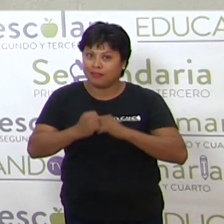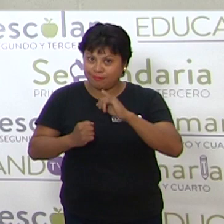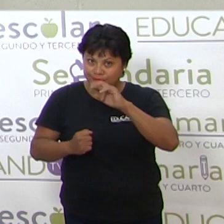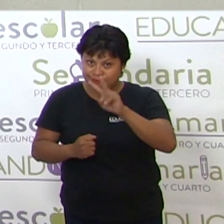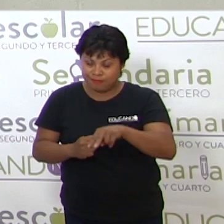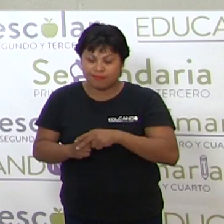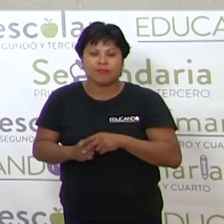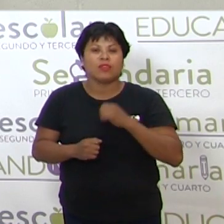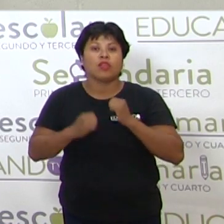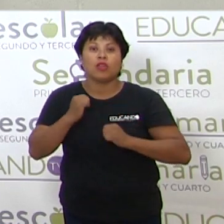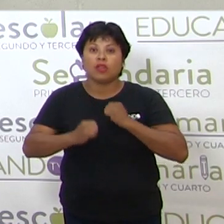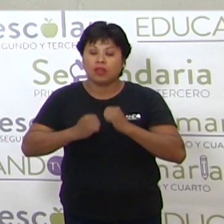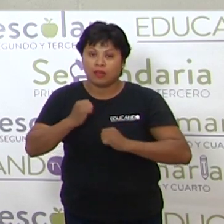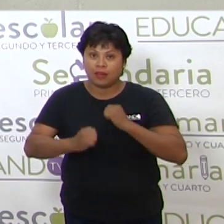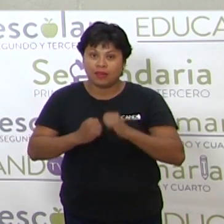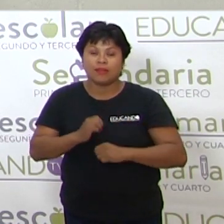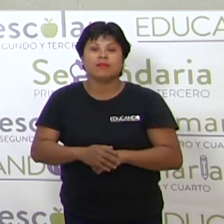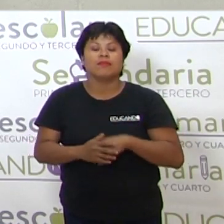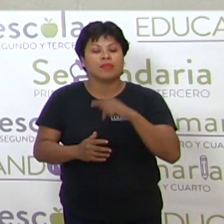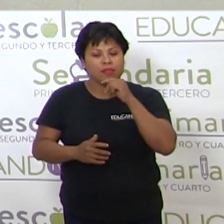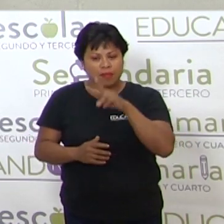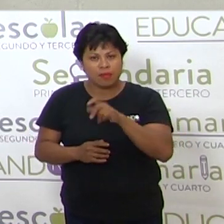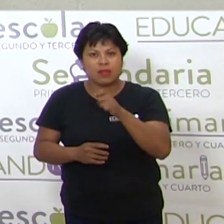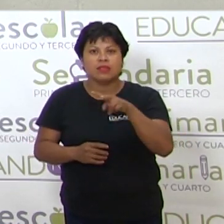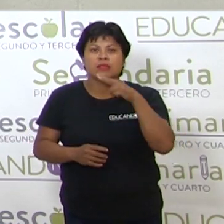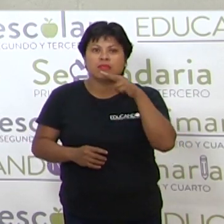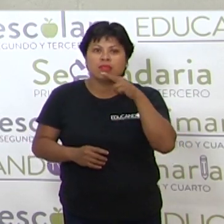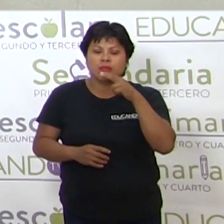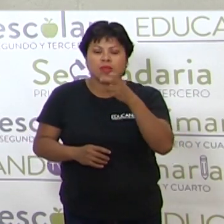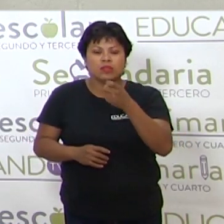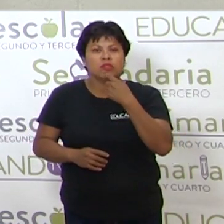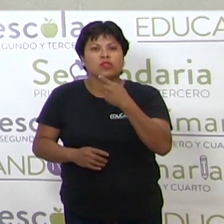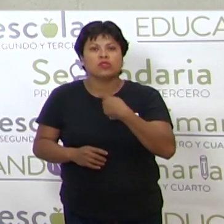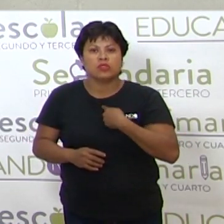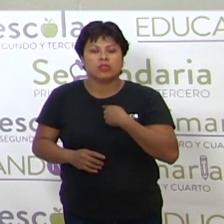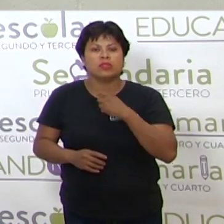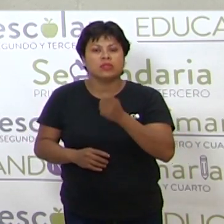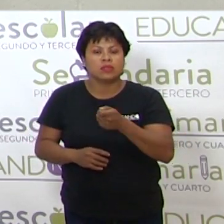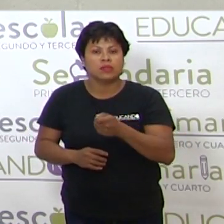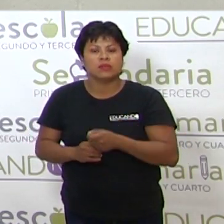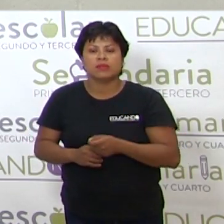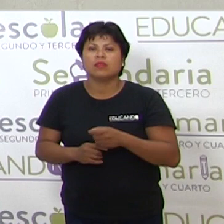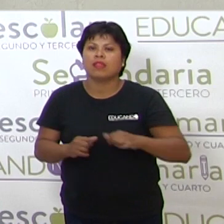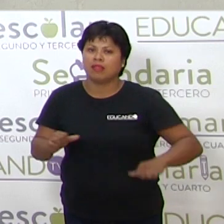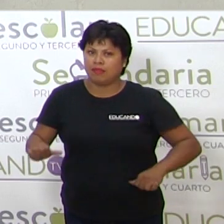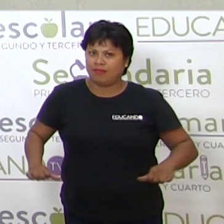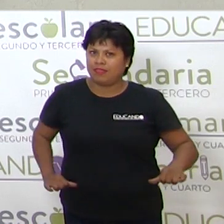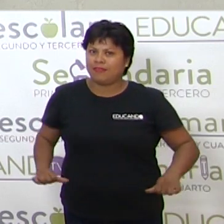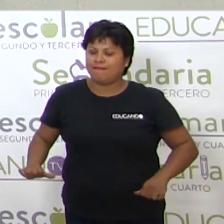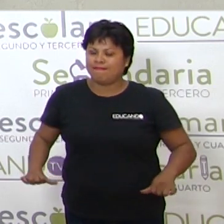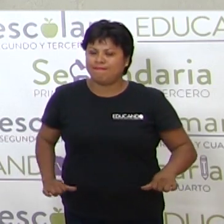correr también es un verbo que nos indica una acción